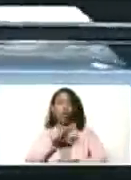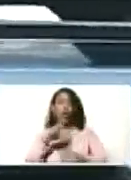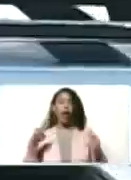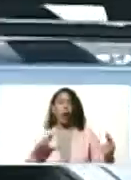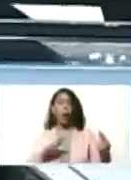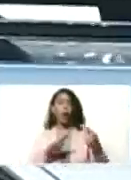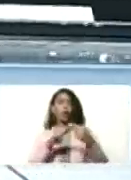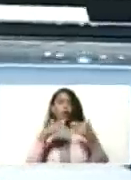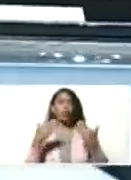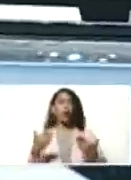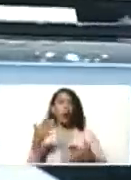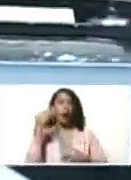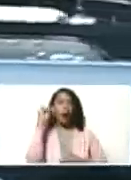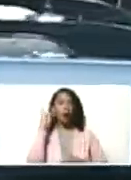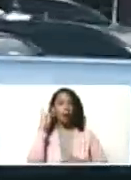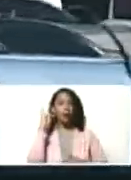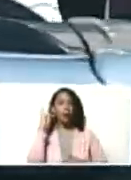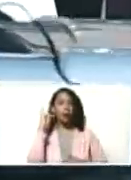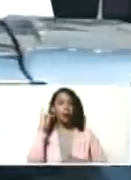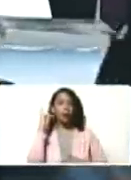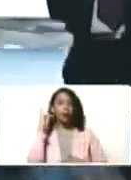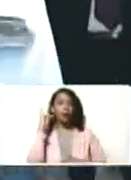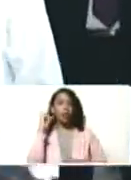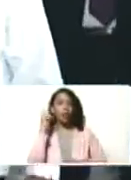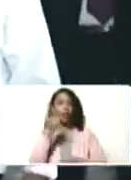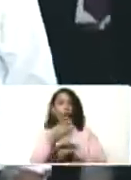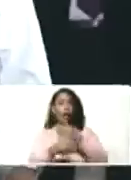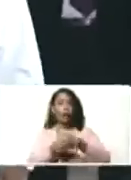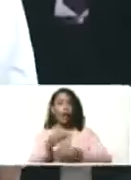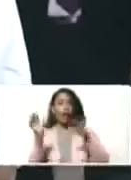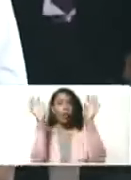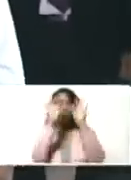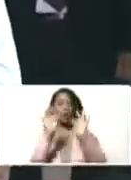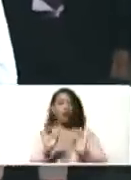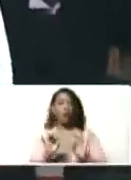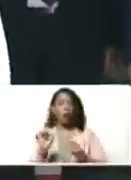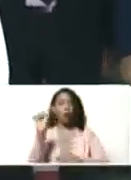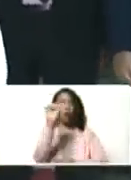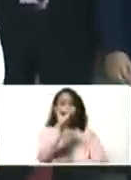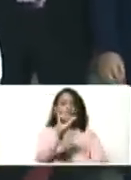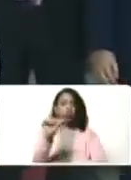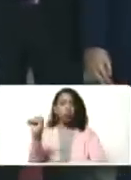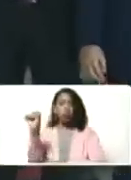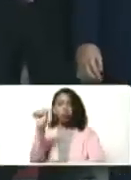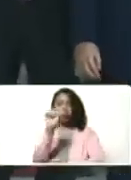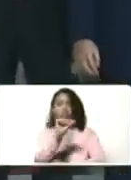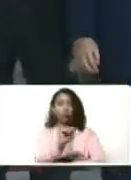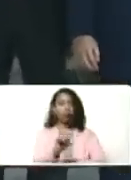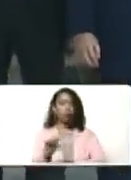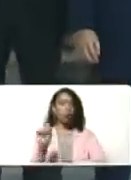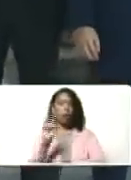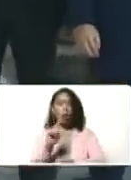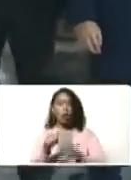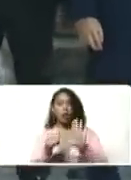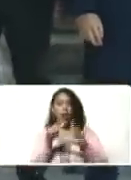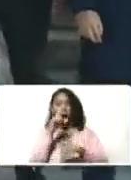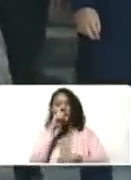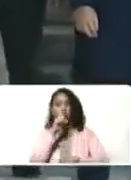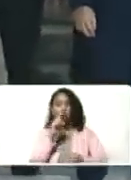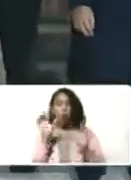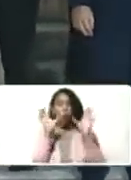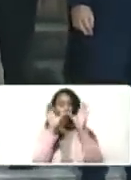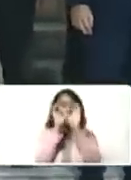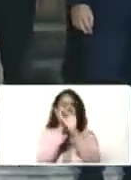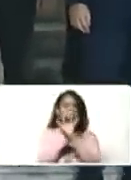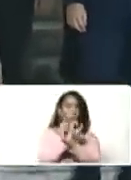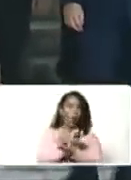encuentros que tuvieron que haberse realizado de manera semanal. y no 6 años de oscuridad